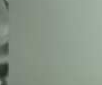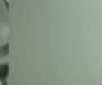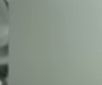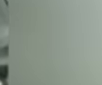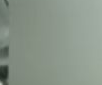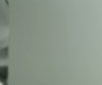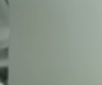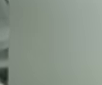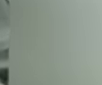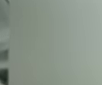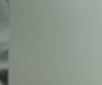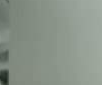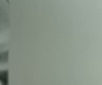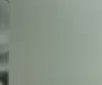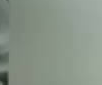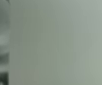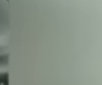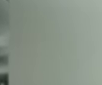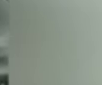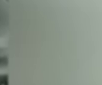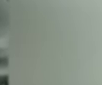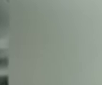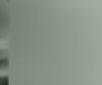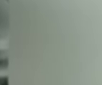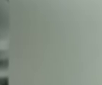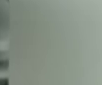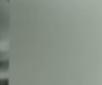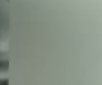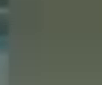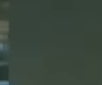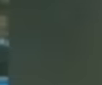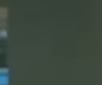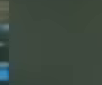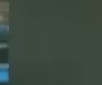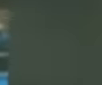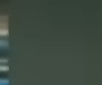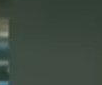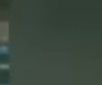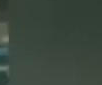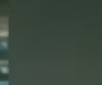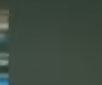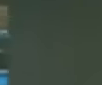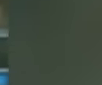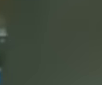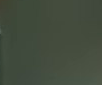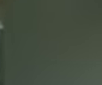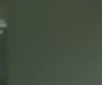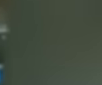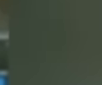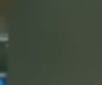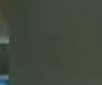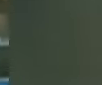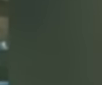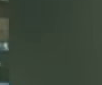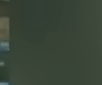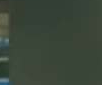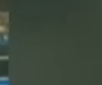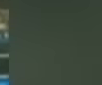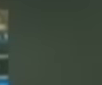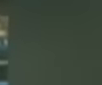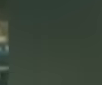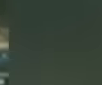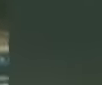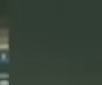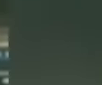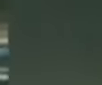persona tenía una pantalla con la cual tenía acceso a muchísimos aparatos y pues desde ahí ya es más fácil, ¿no? Controlar y ver qué tanto te